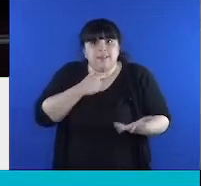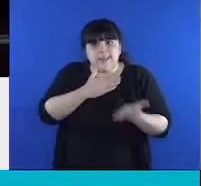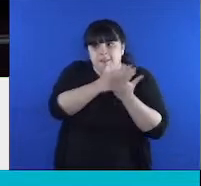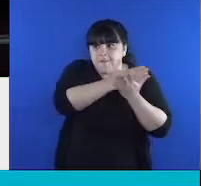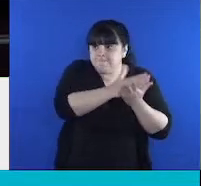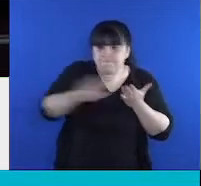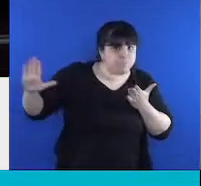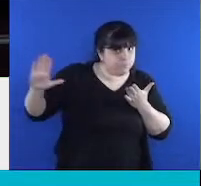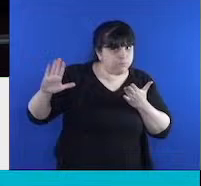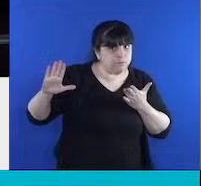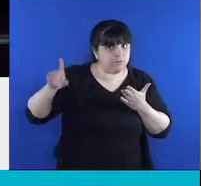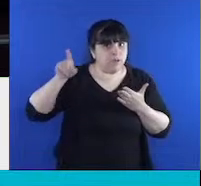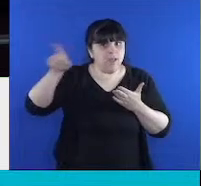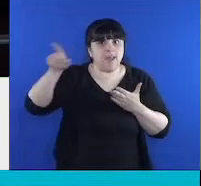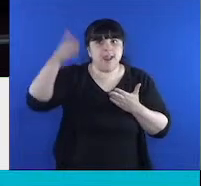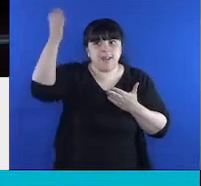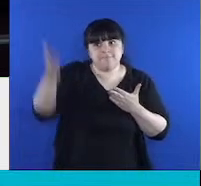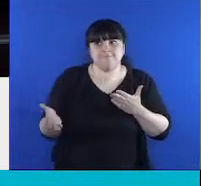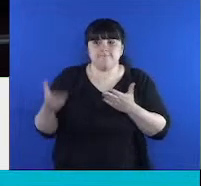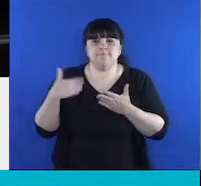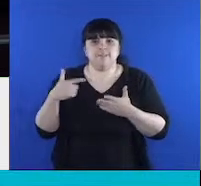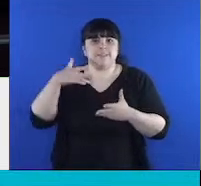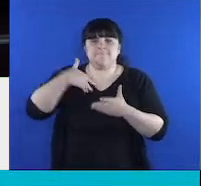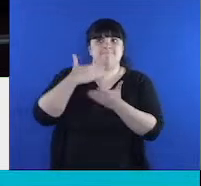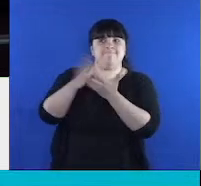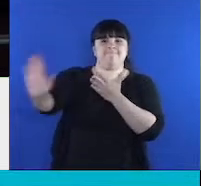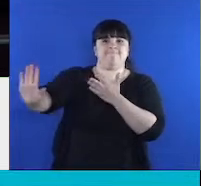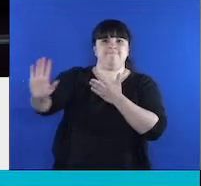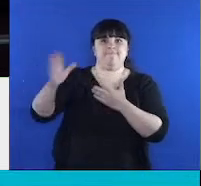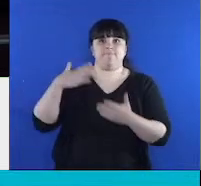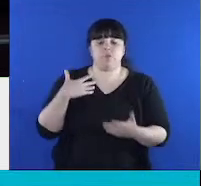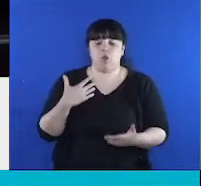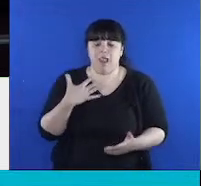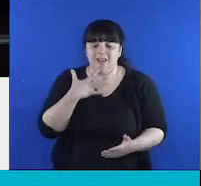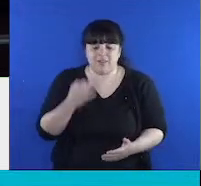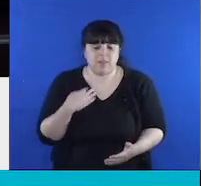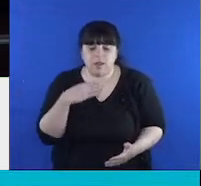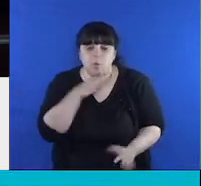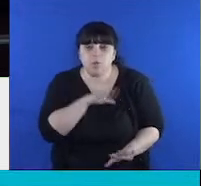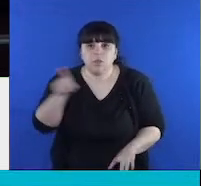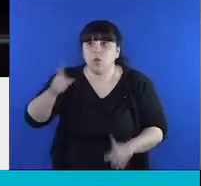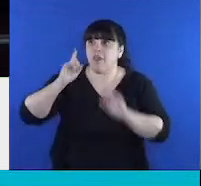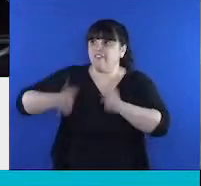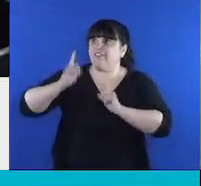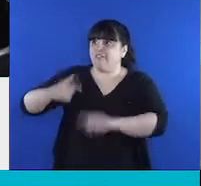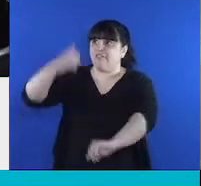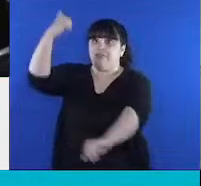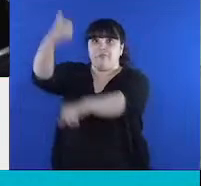señor y no entiendo cómo todavía ocupa el lugar que ocupa en el Gobierno Nacional. Gracias.